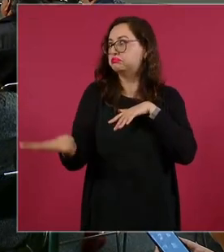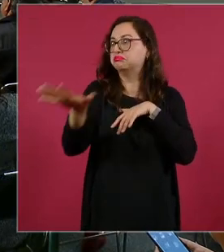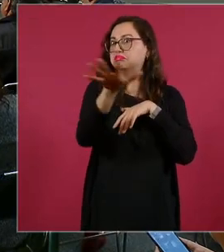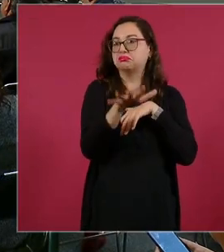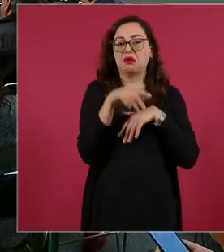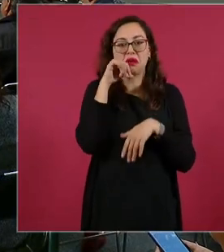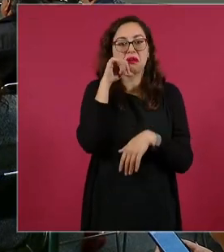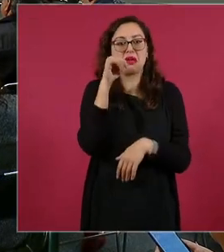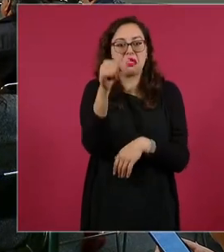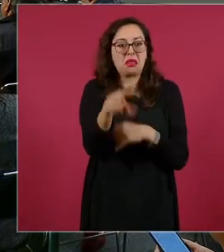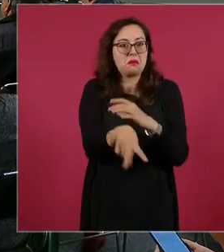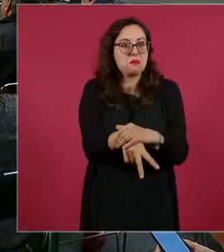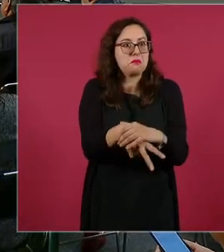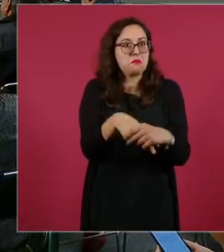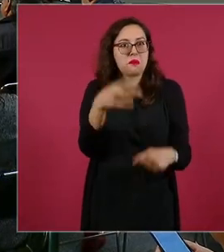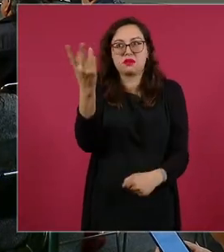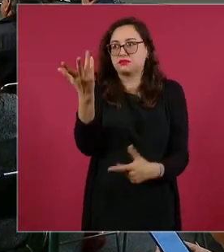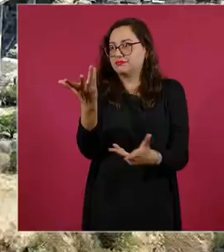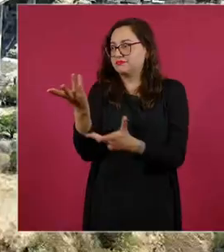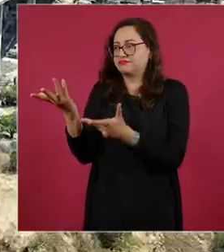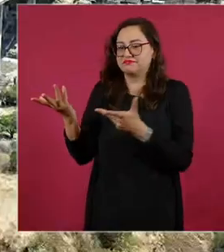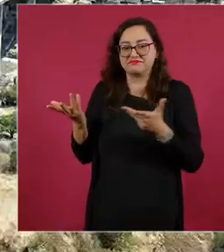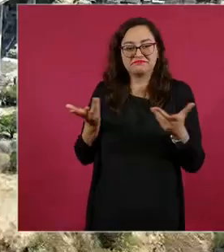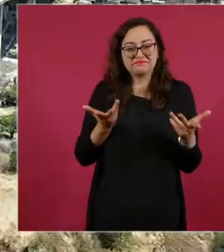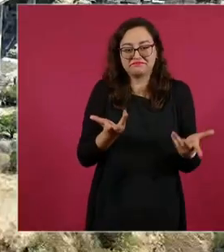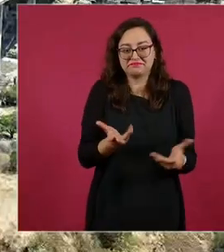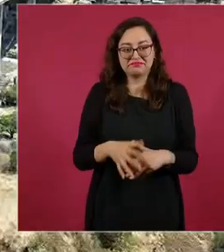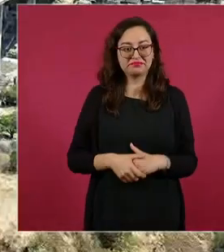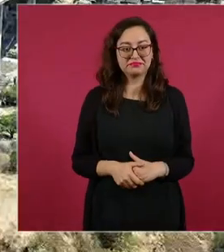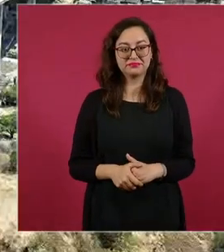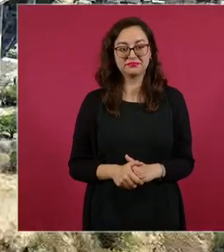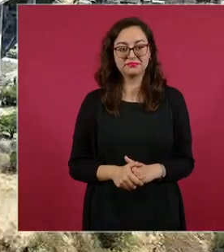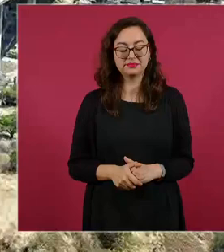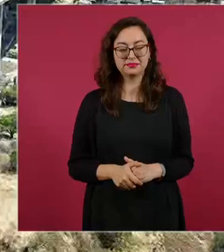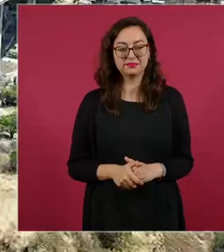o sea no llega a ninguna parte